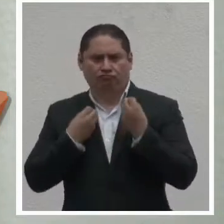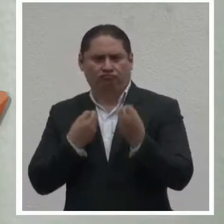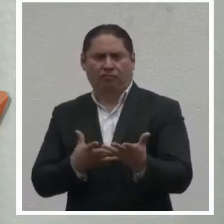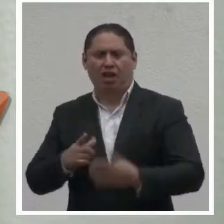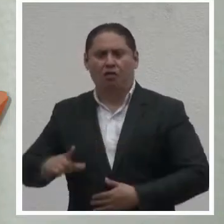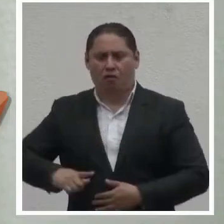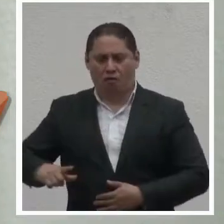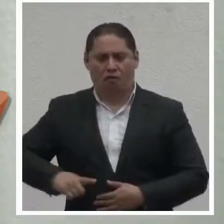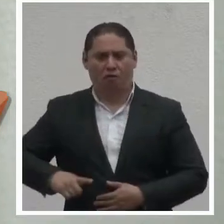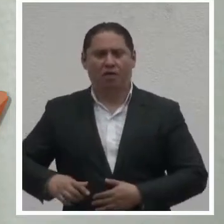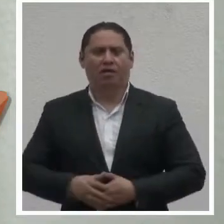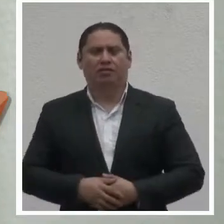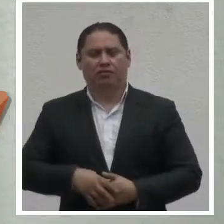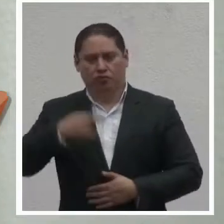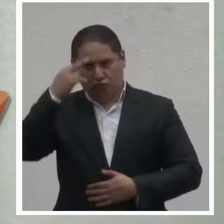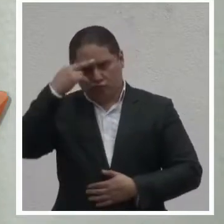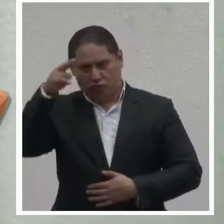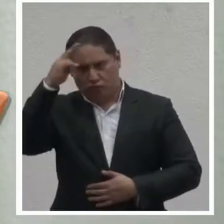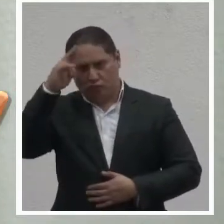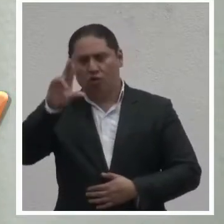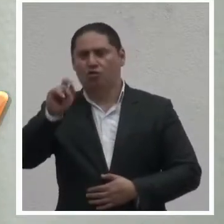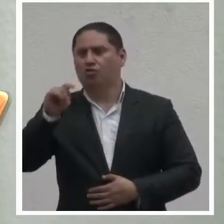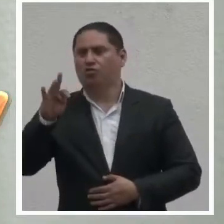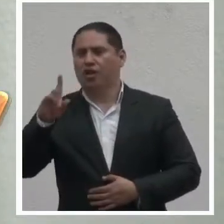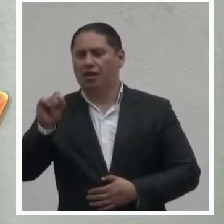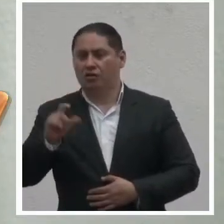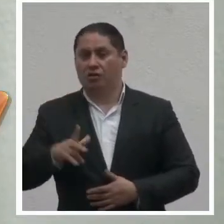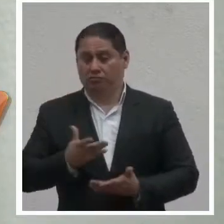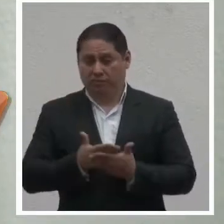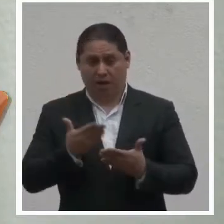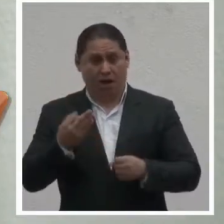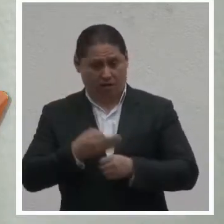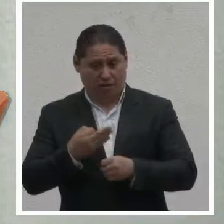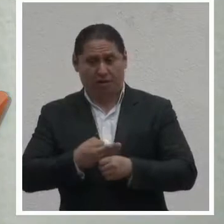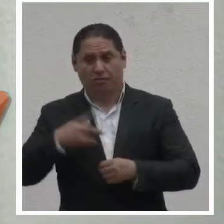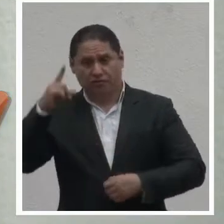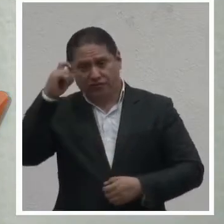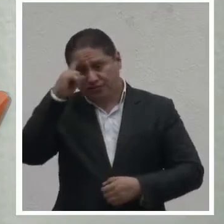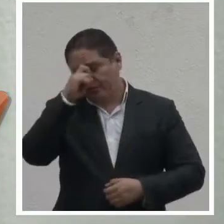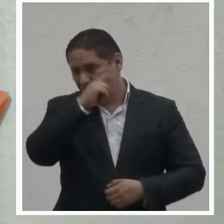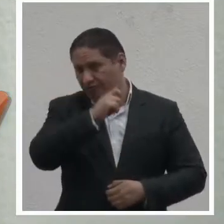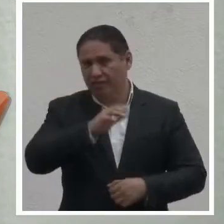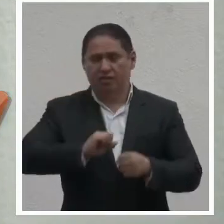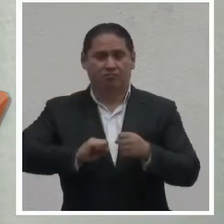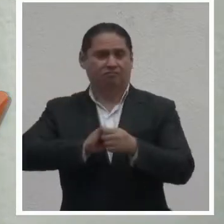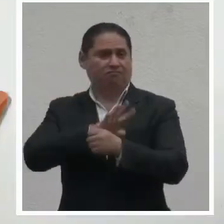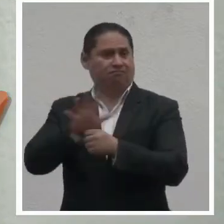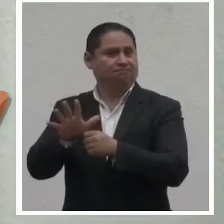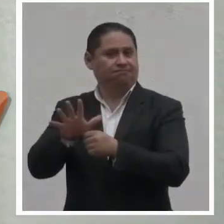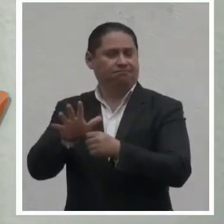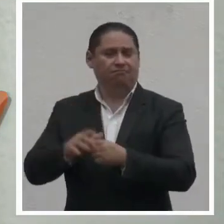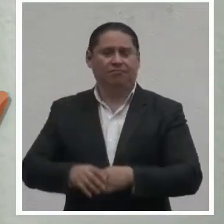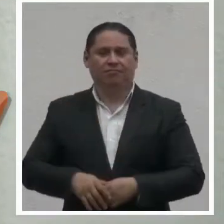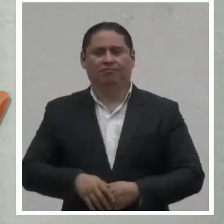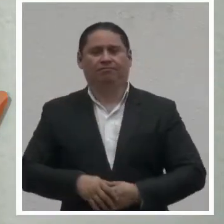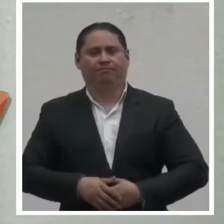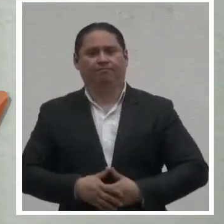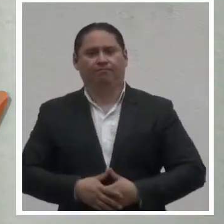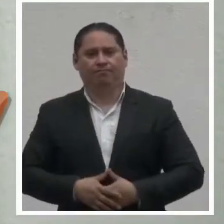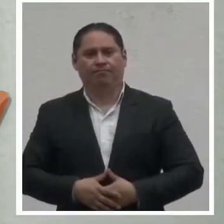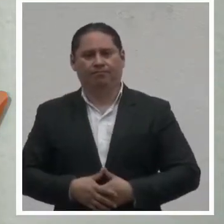Rutilio Escandón Cadenas en momentos difíciles que sufrió el pueblo de Chiapas por la pandemia del COVID-19.